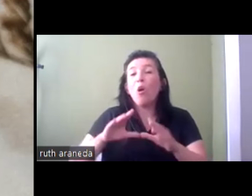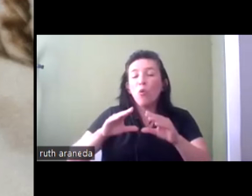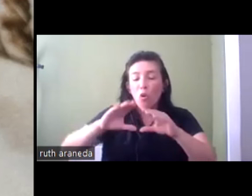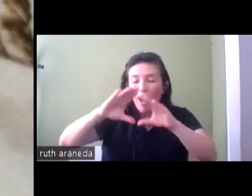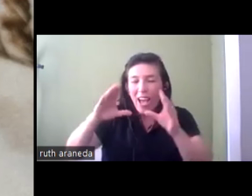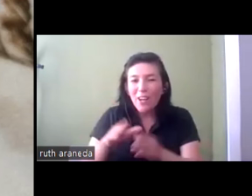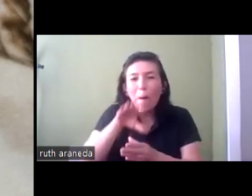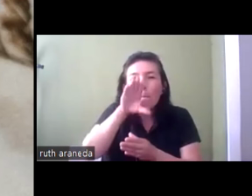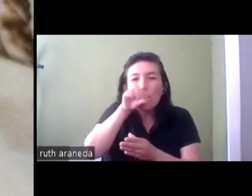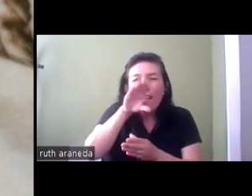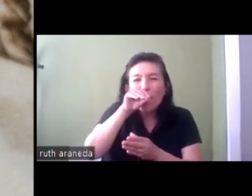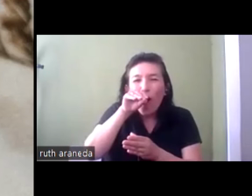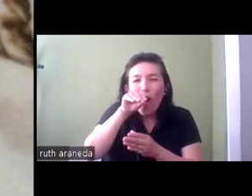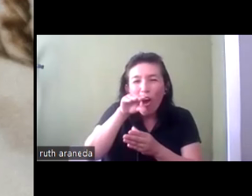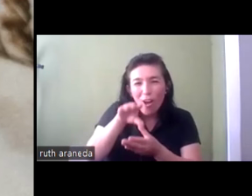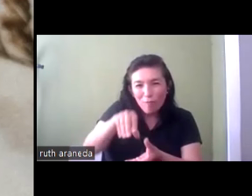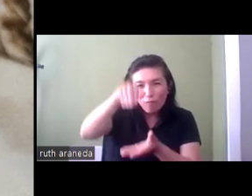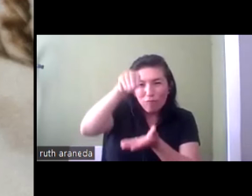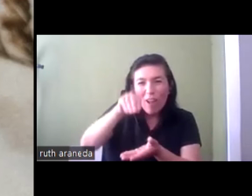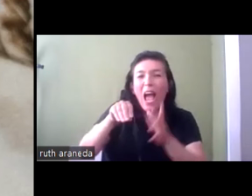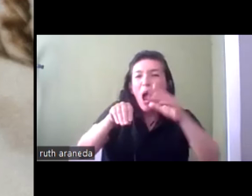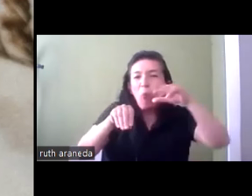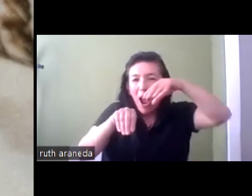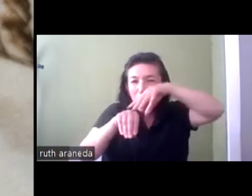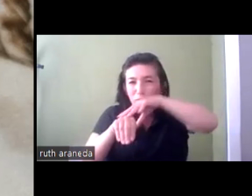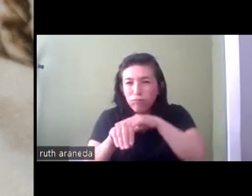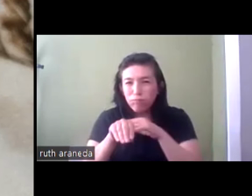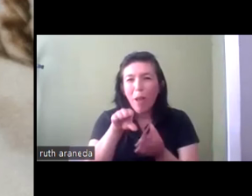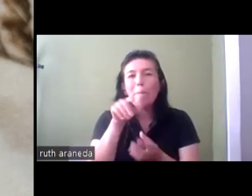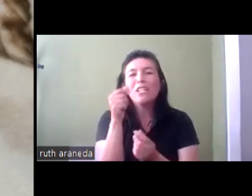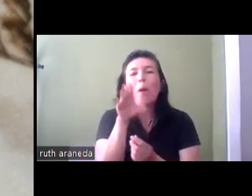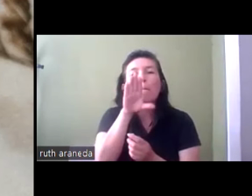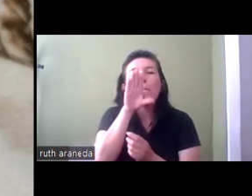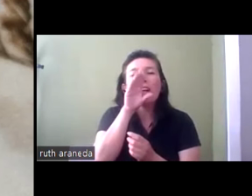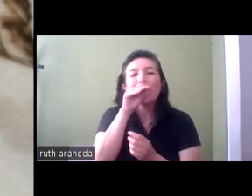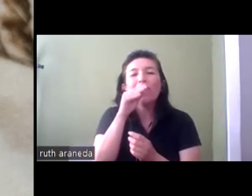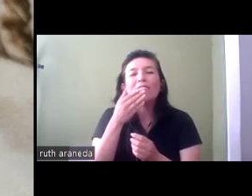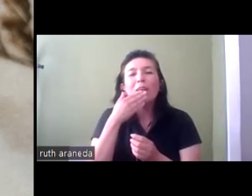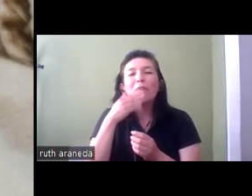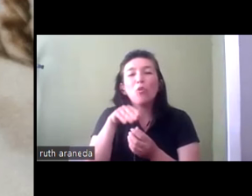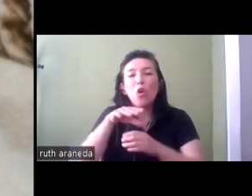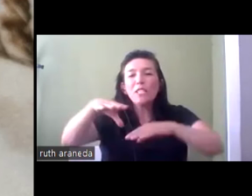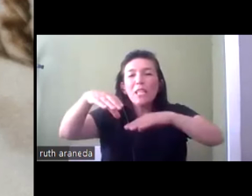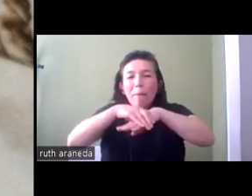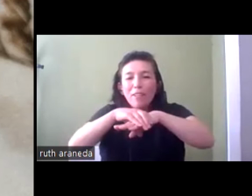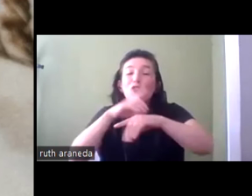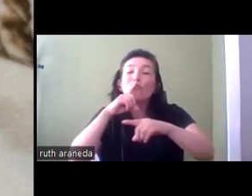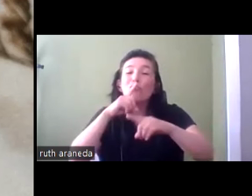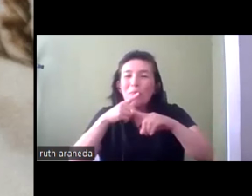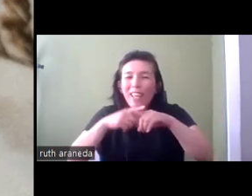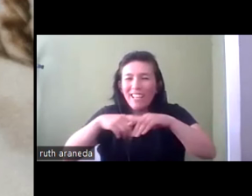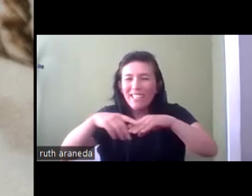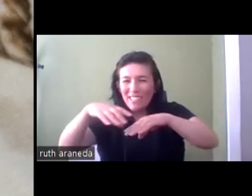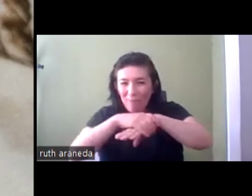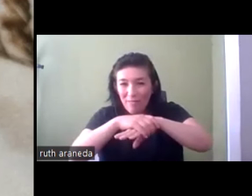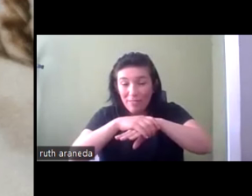jarros zapatos, y también vamos a ir viendo más adelante, ¿ya? Eh, ya durante el periodo de